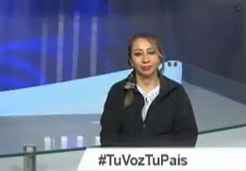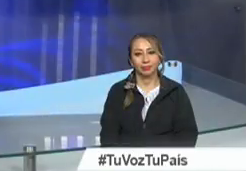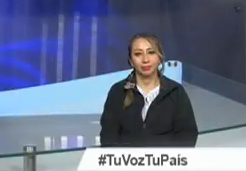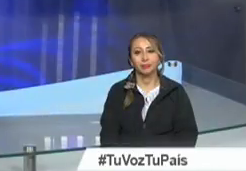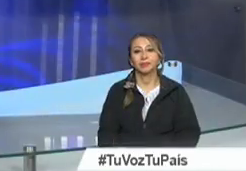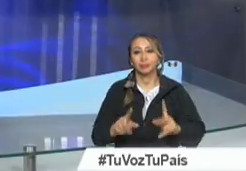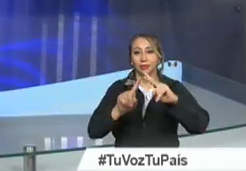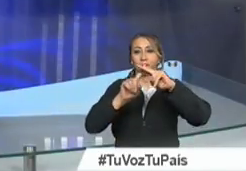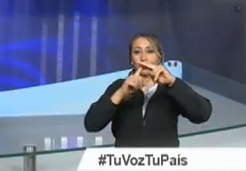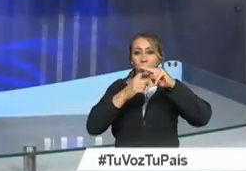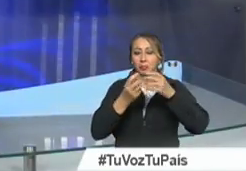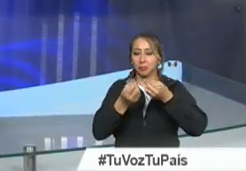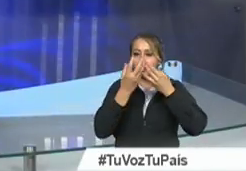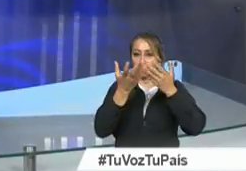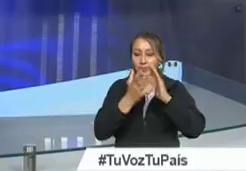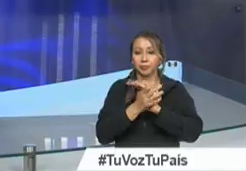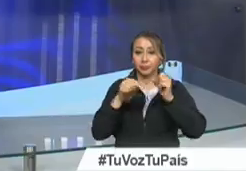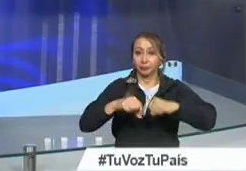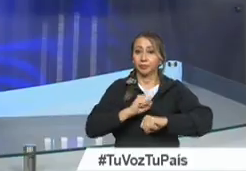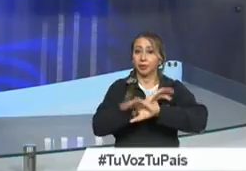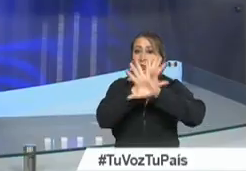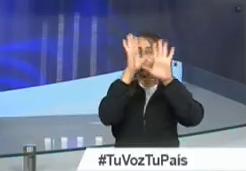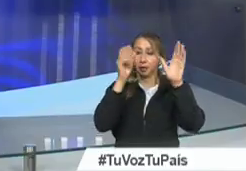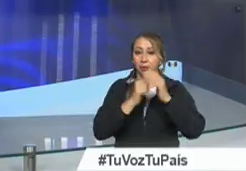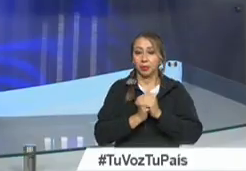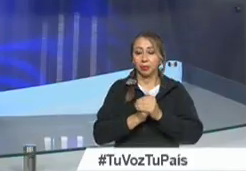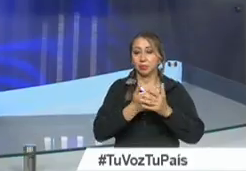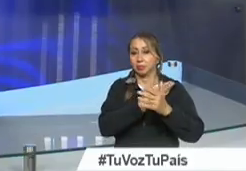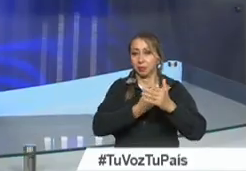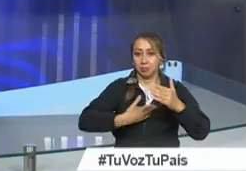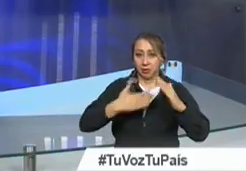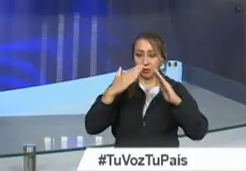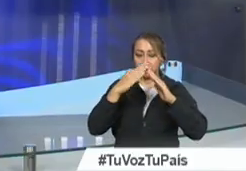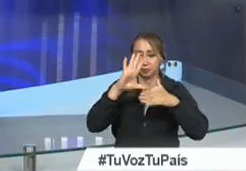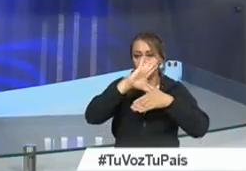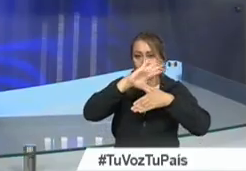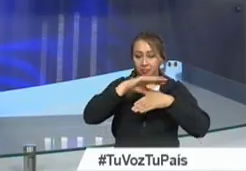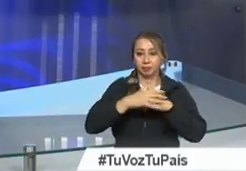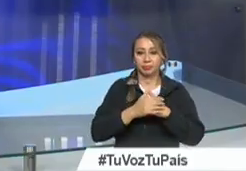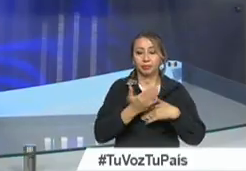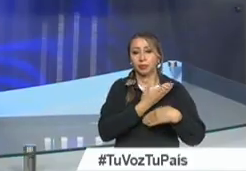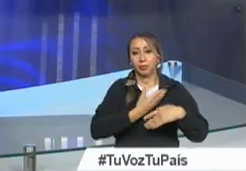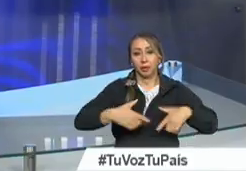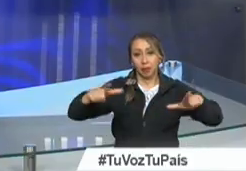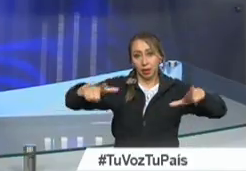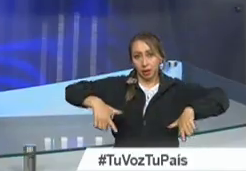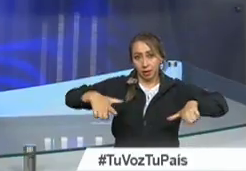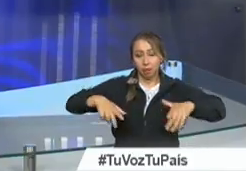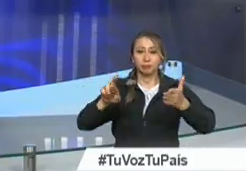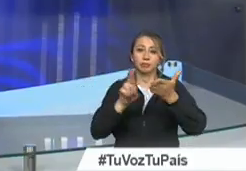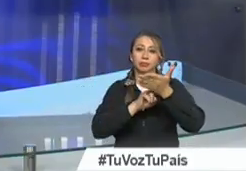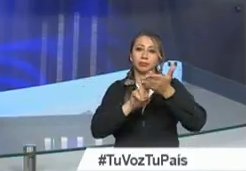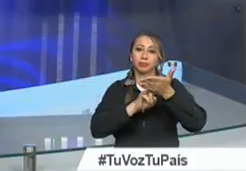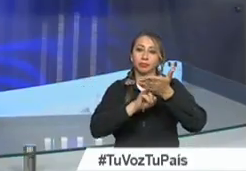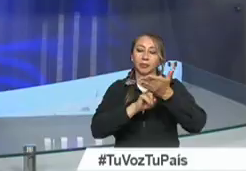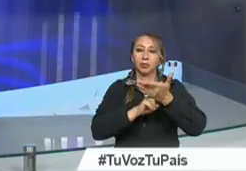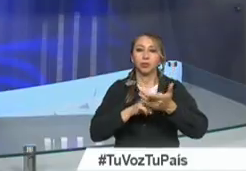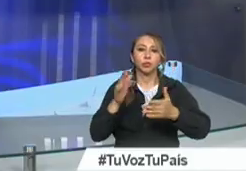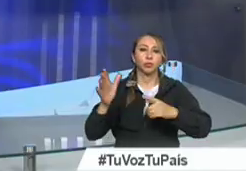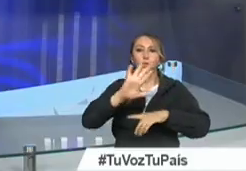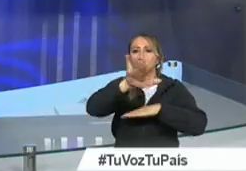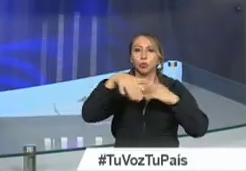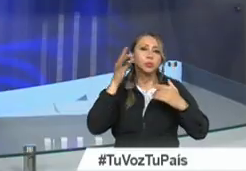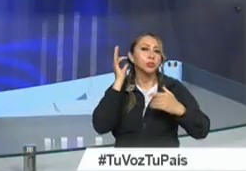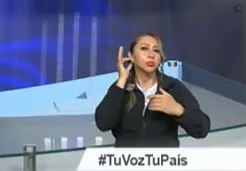iniciamos contándoles que esta mañana en el palacio de carondelet el presidente de la república lenín moreno se reunió con el colectivo de mujeres que